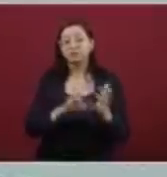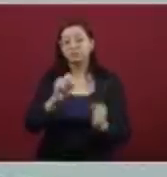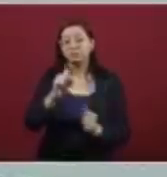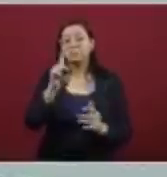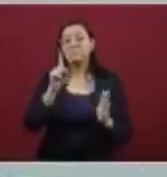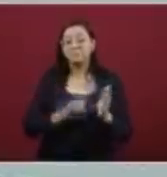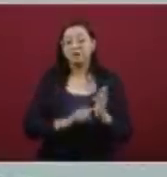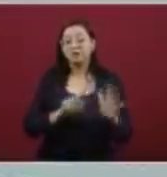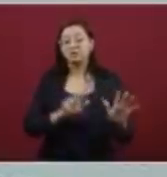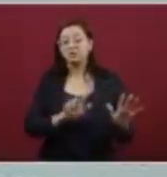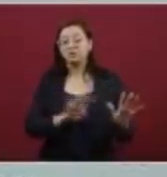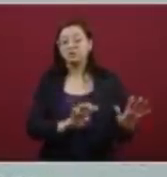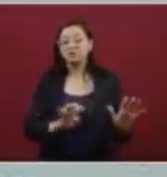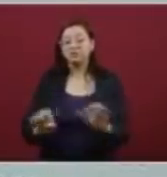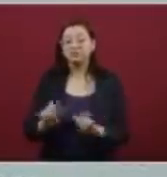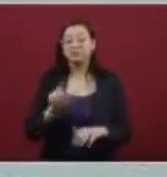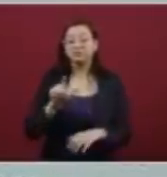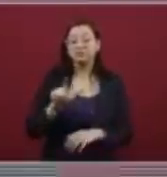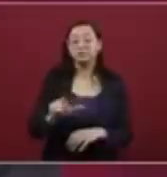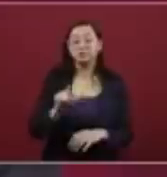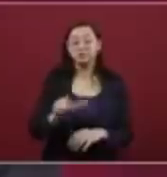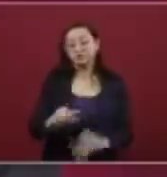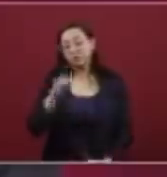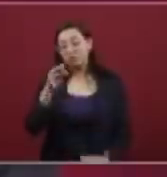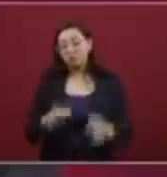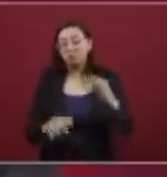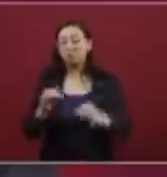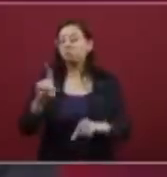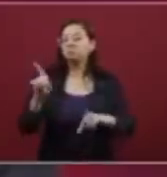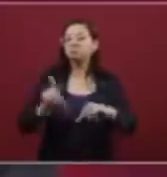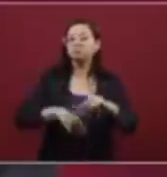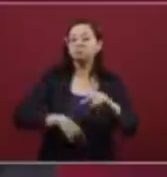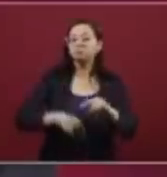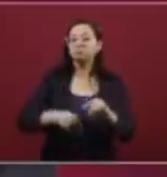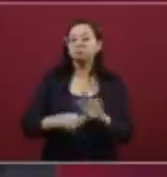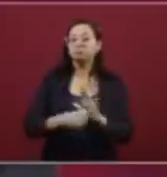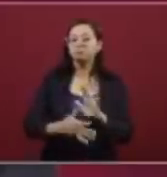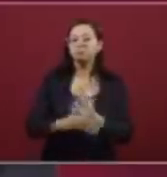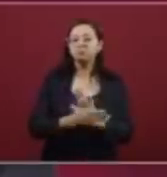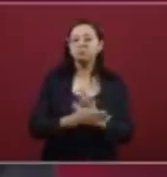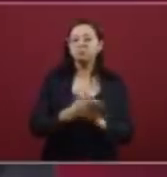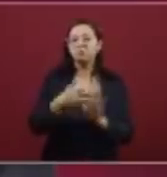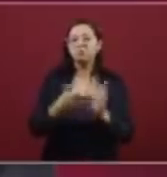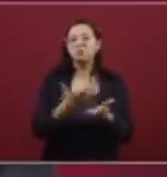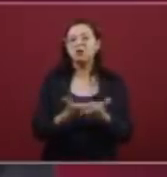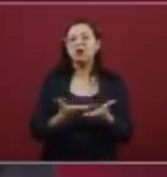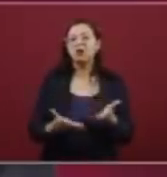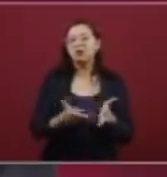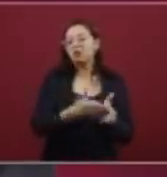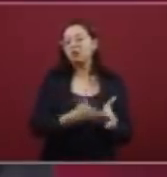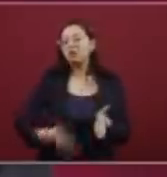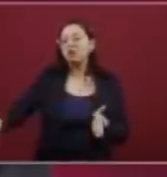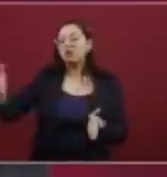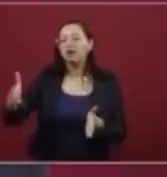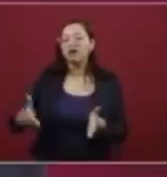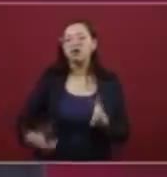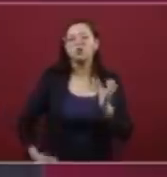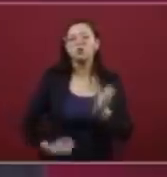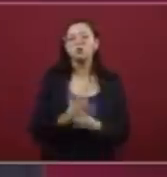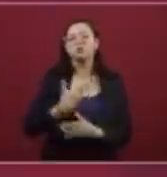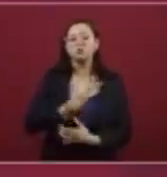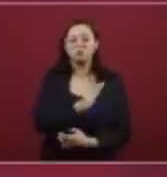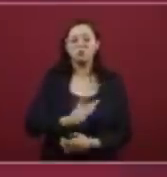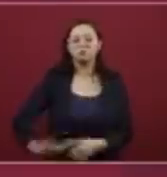1917, porque se daba paso a un régimen presidencialista por